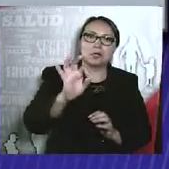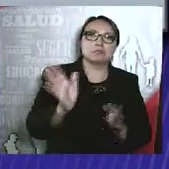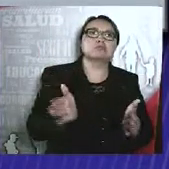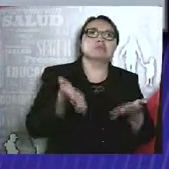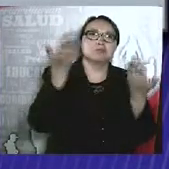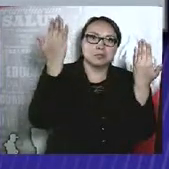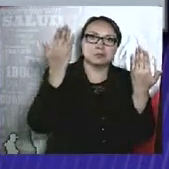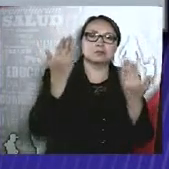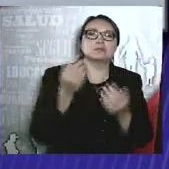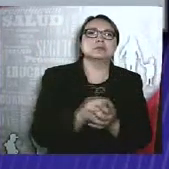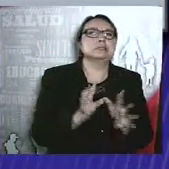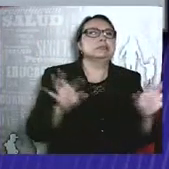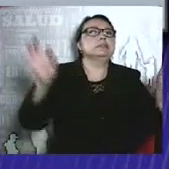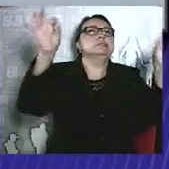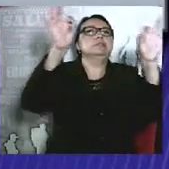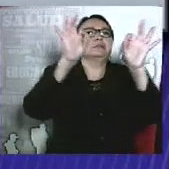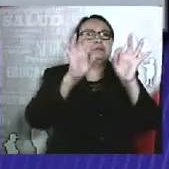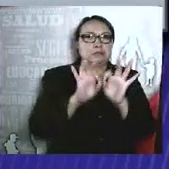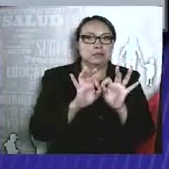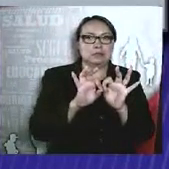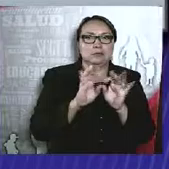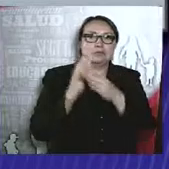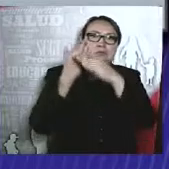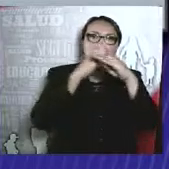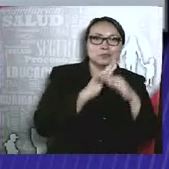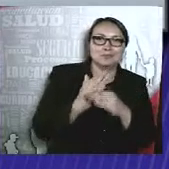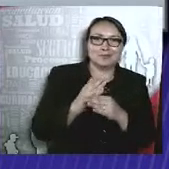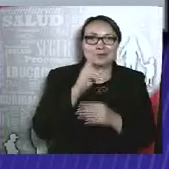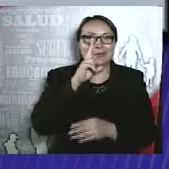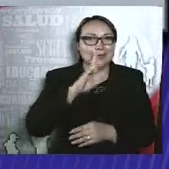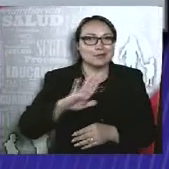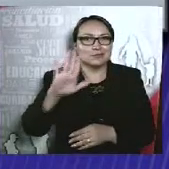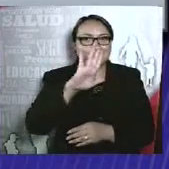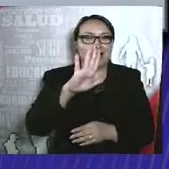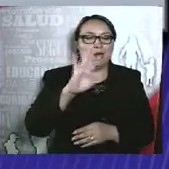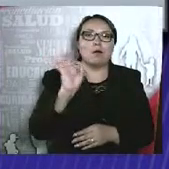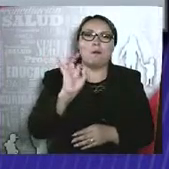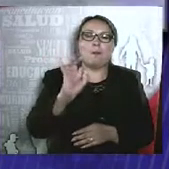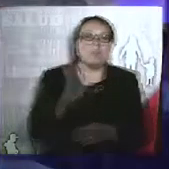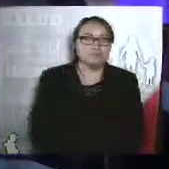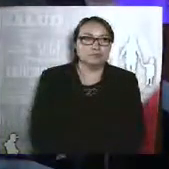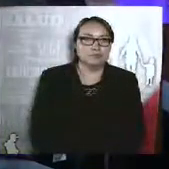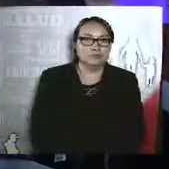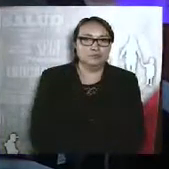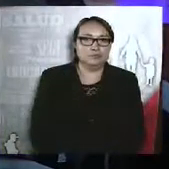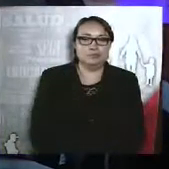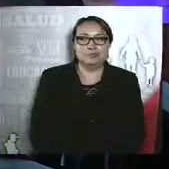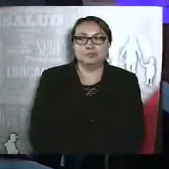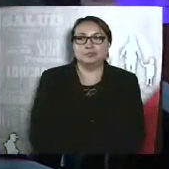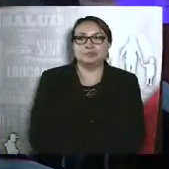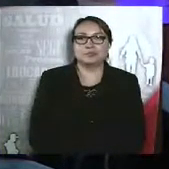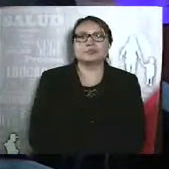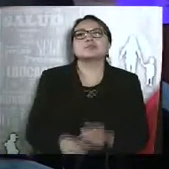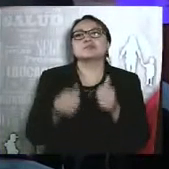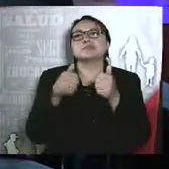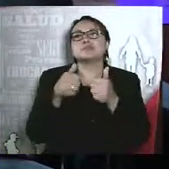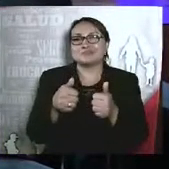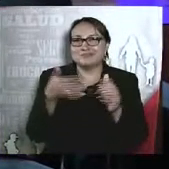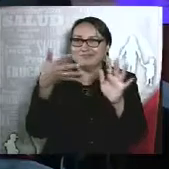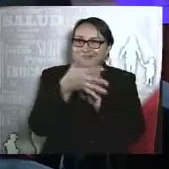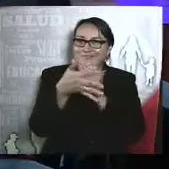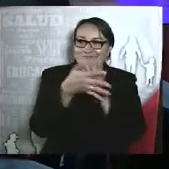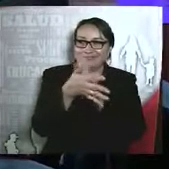mucho más significativo de lo que es el promedio nacional y el promedio en América Latina. A lo largo de esta rendición de cuentas hemos